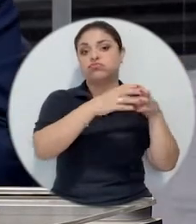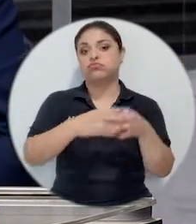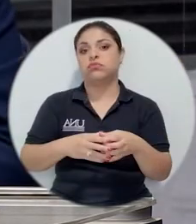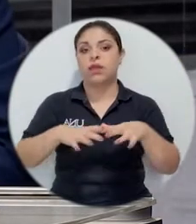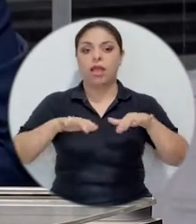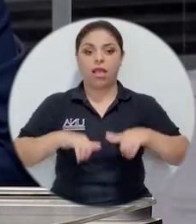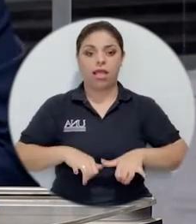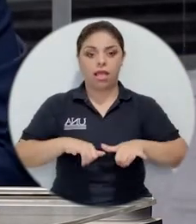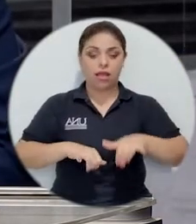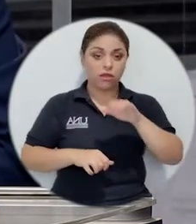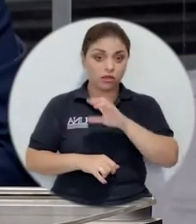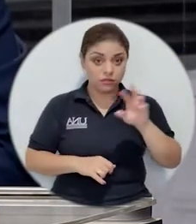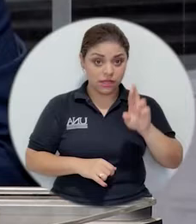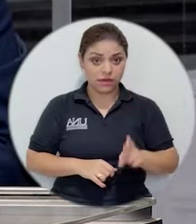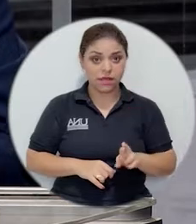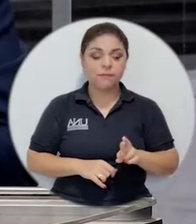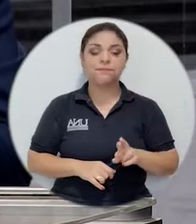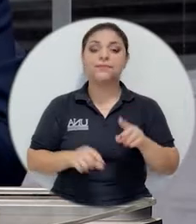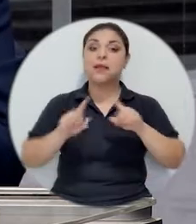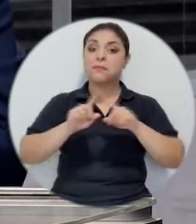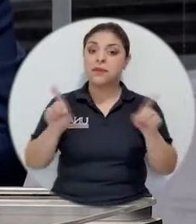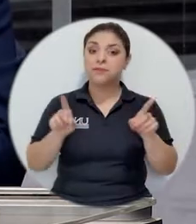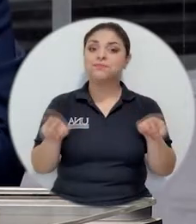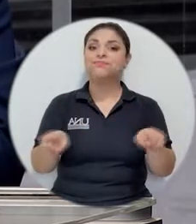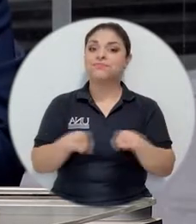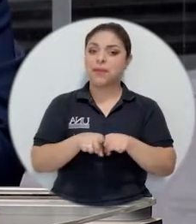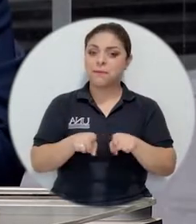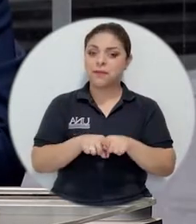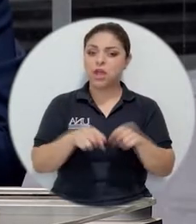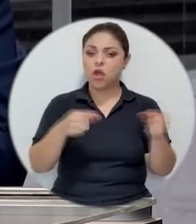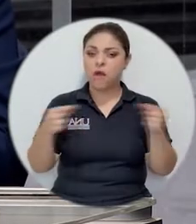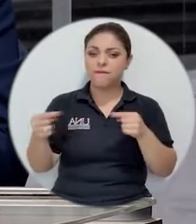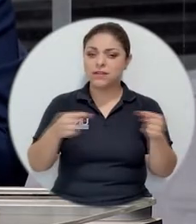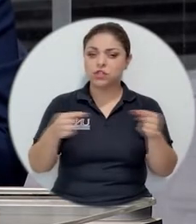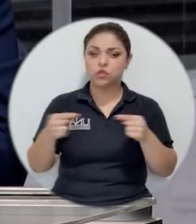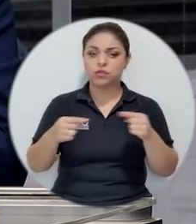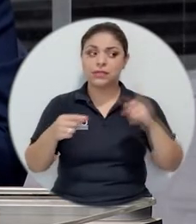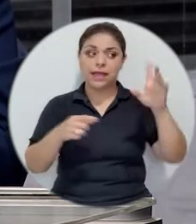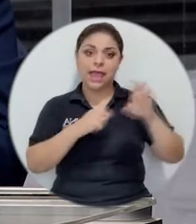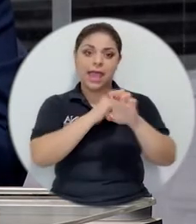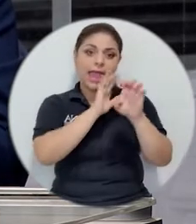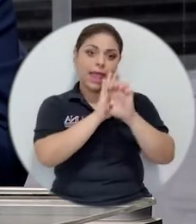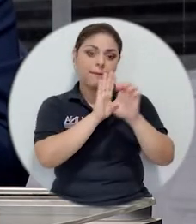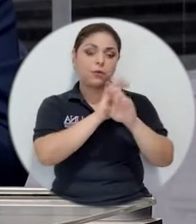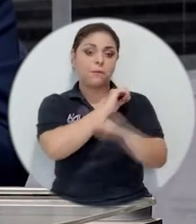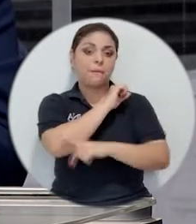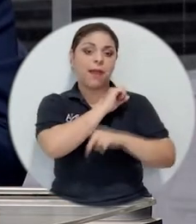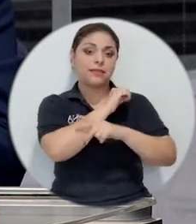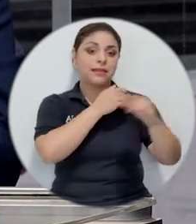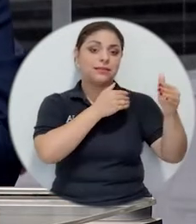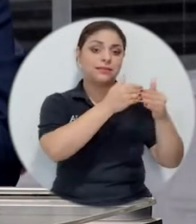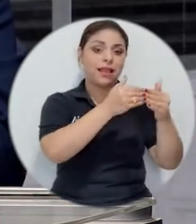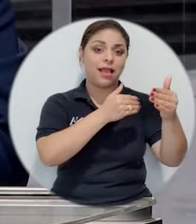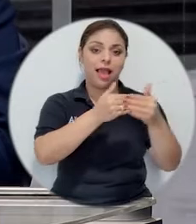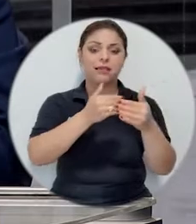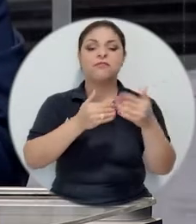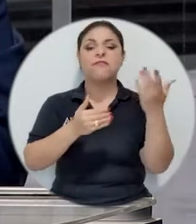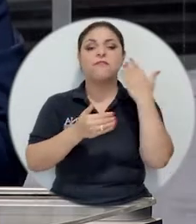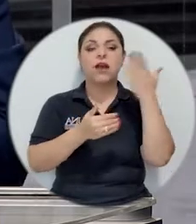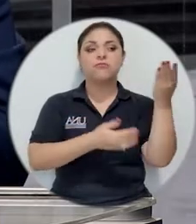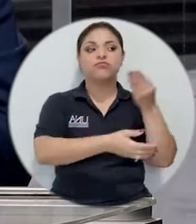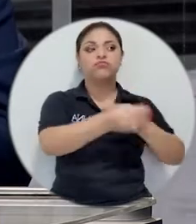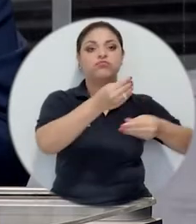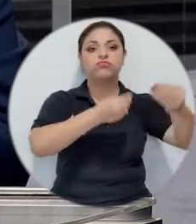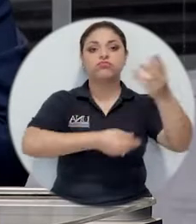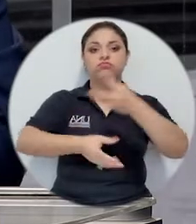trasladarse, sino también porque cuando hay conflictos en los países vecinos, también se pueden dar dinámicas de trasiego de armas